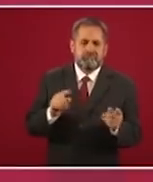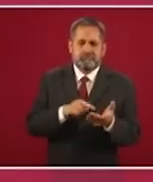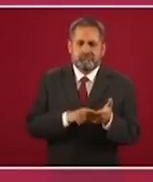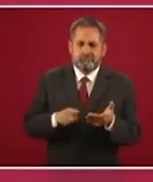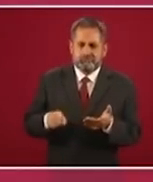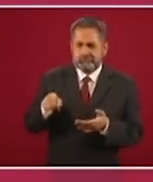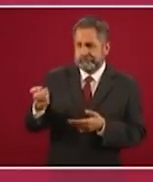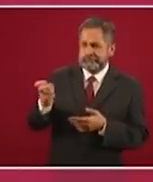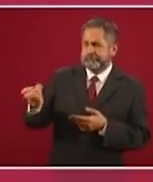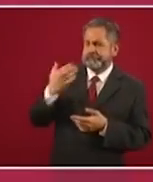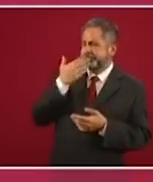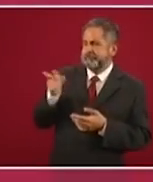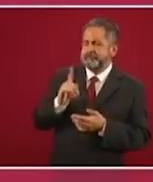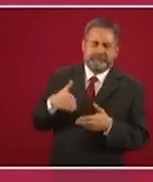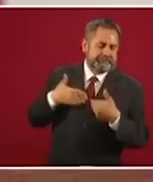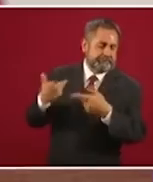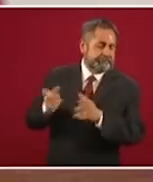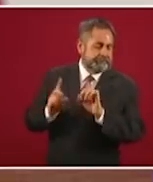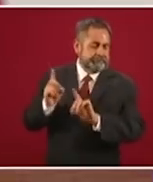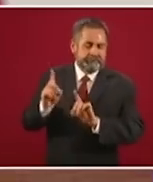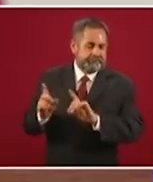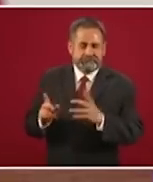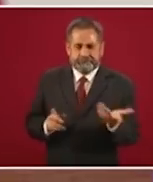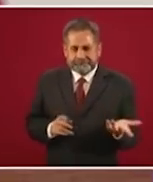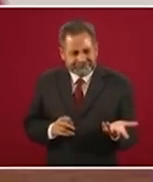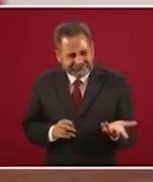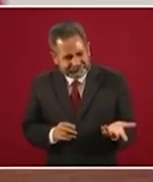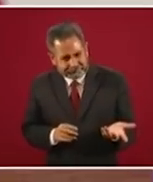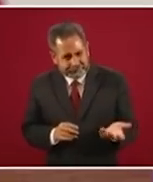lo que se estaba haciendo porque